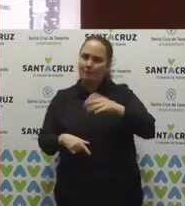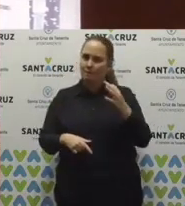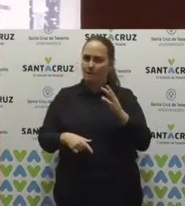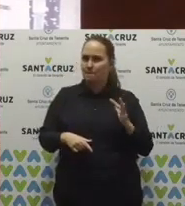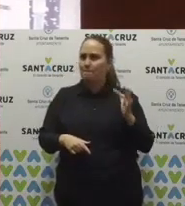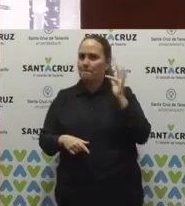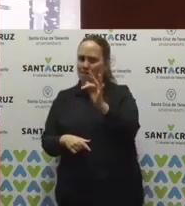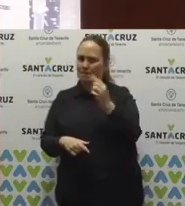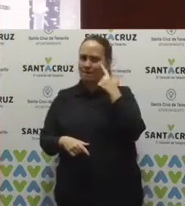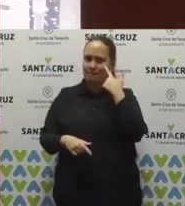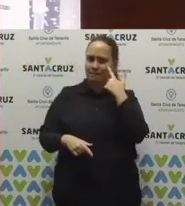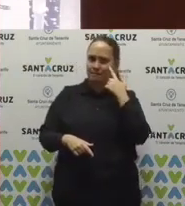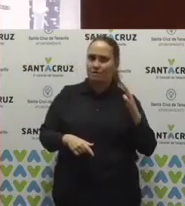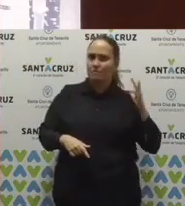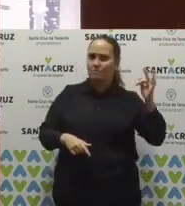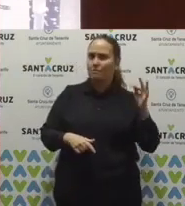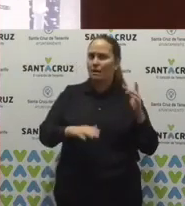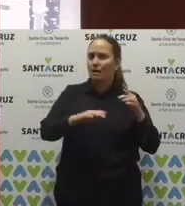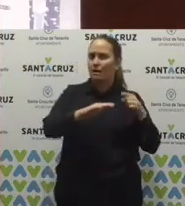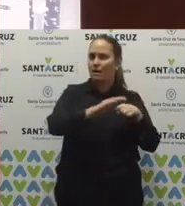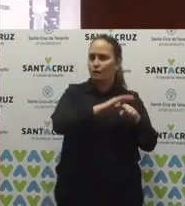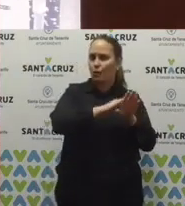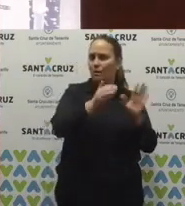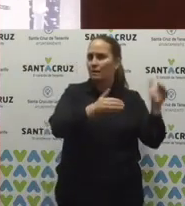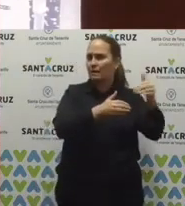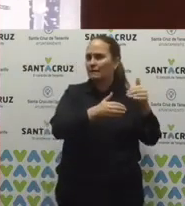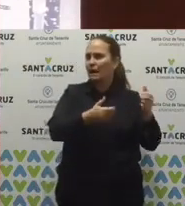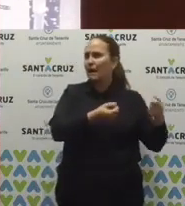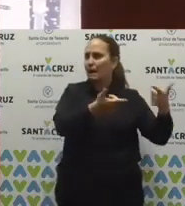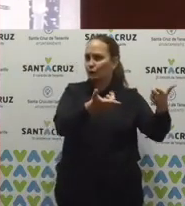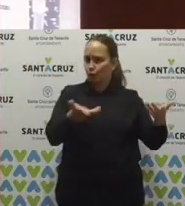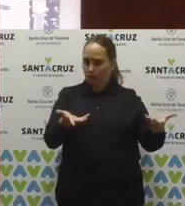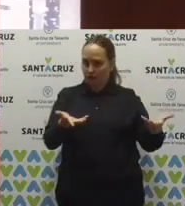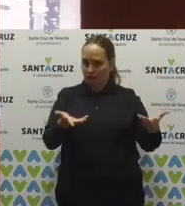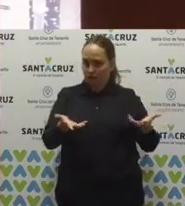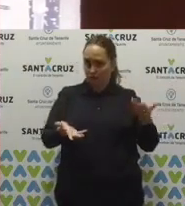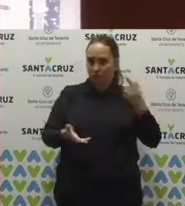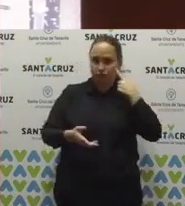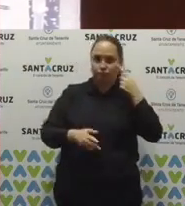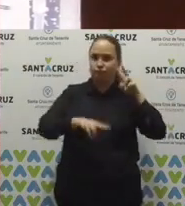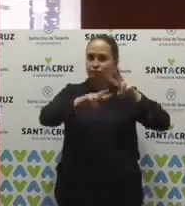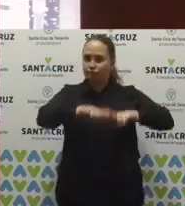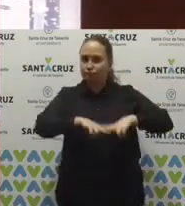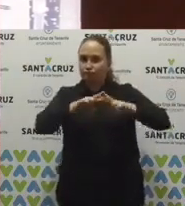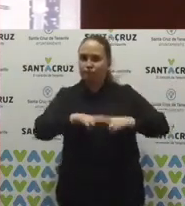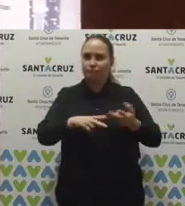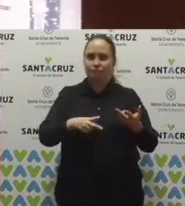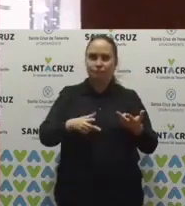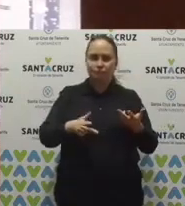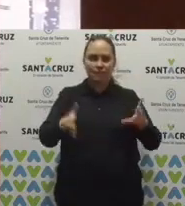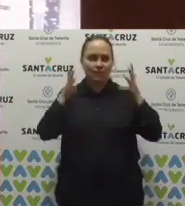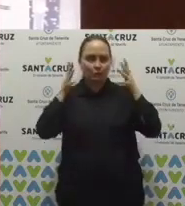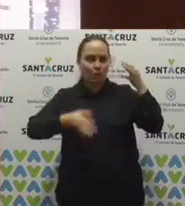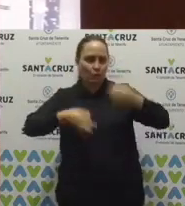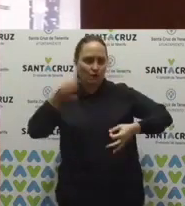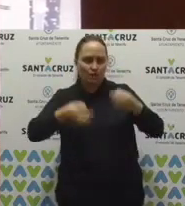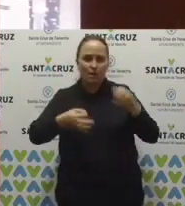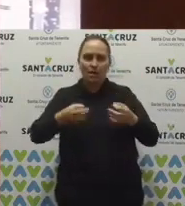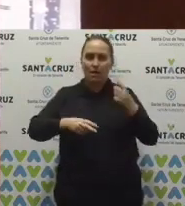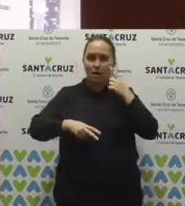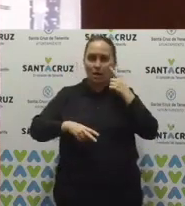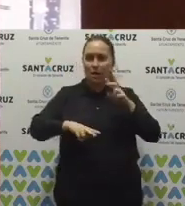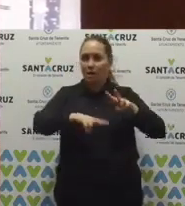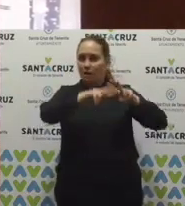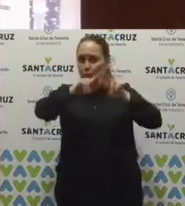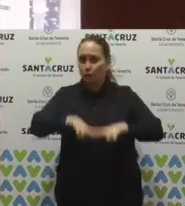gastos administrativos de la gestión indirecta porque claro evidentemente a la supervisión las asesorías jurídicas las auditorías externas todo